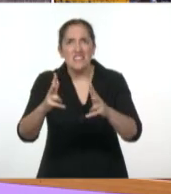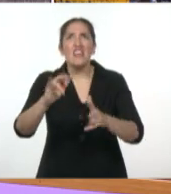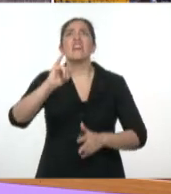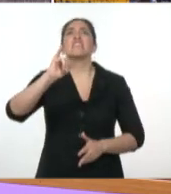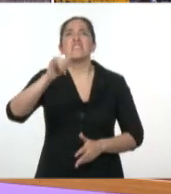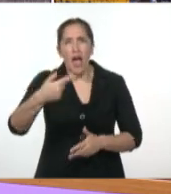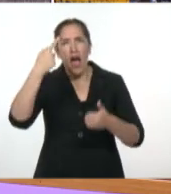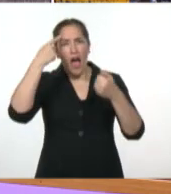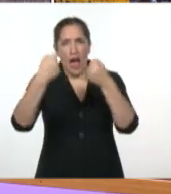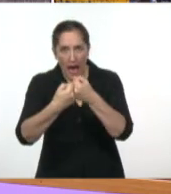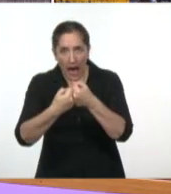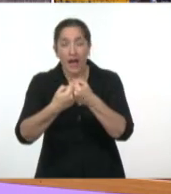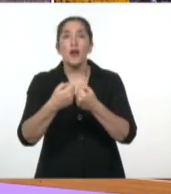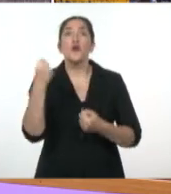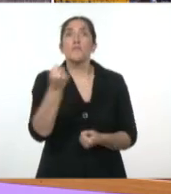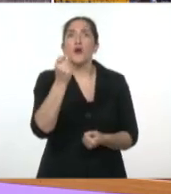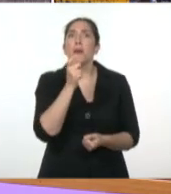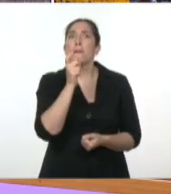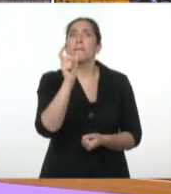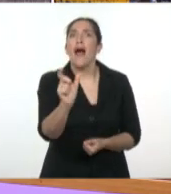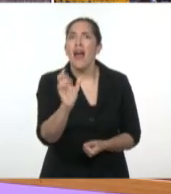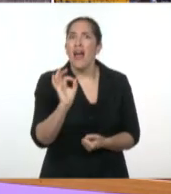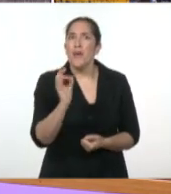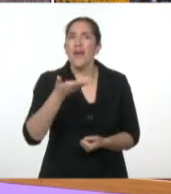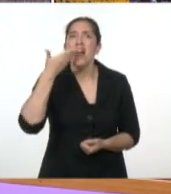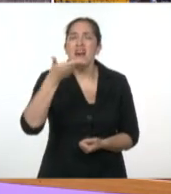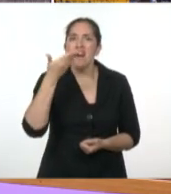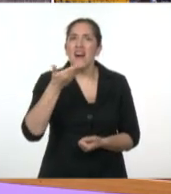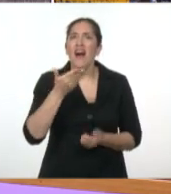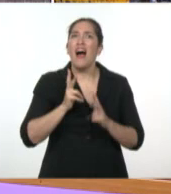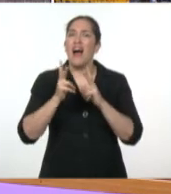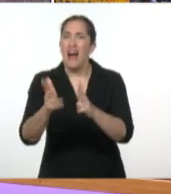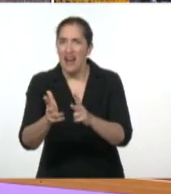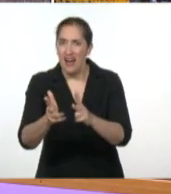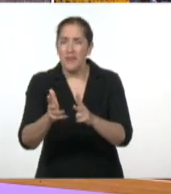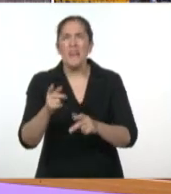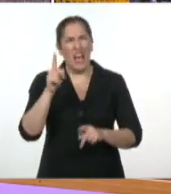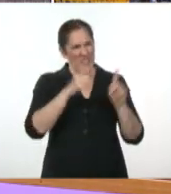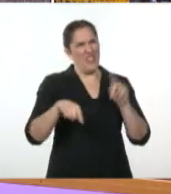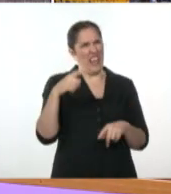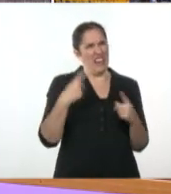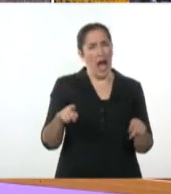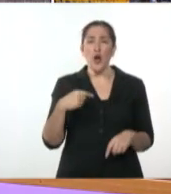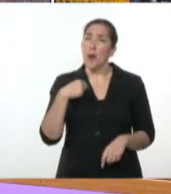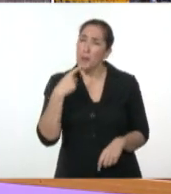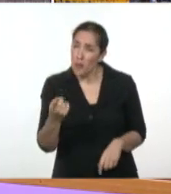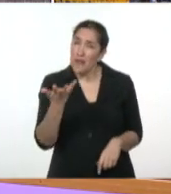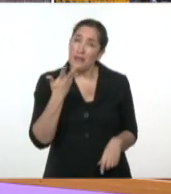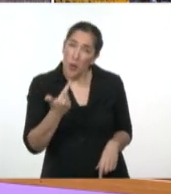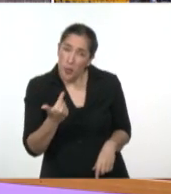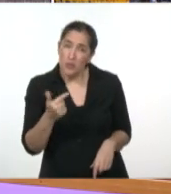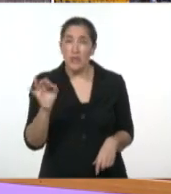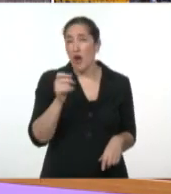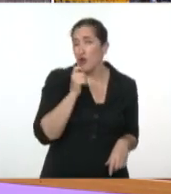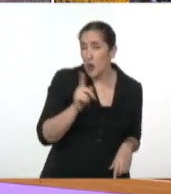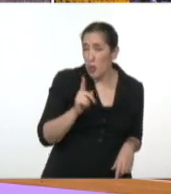poder entender que la palabra, aunque parezca que uno se siente, los chicos se sienten un poco raros preguntando ¿te gusta o no te gusta?